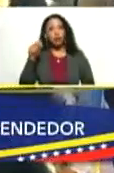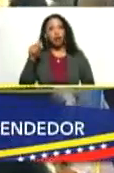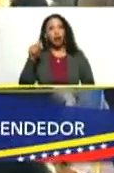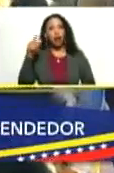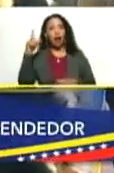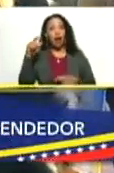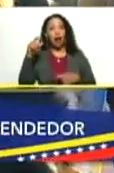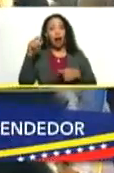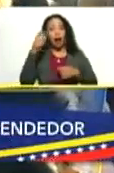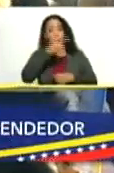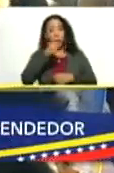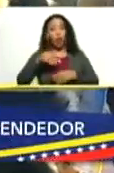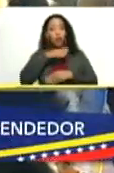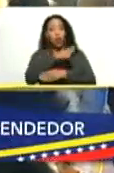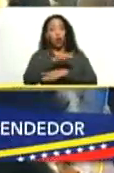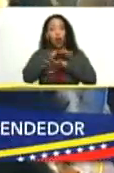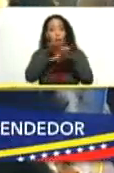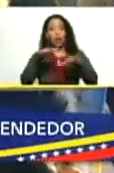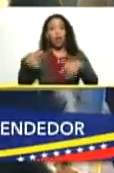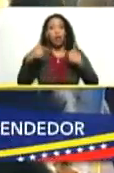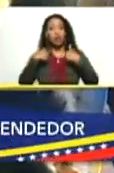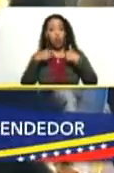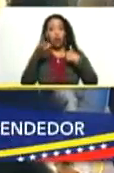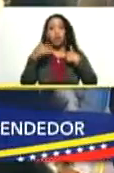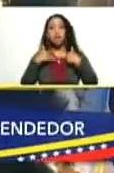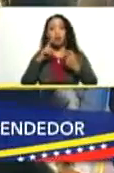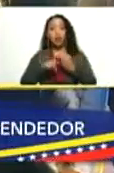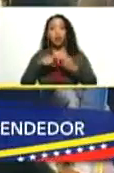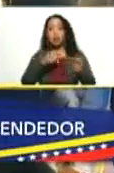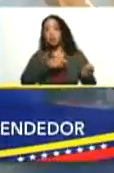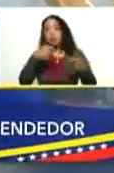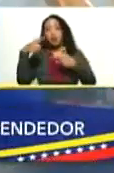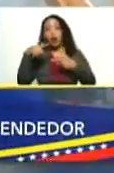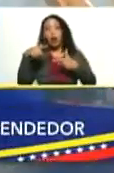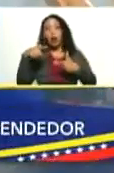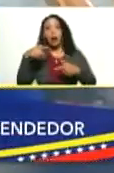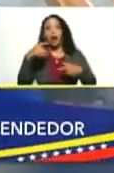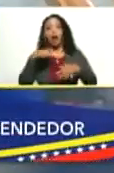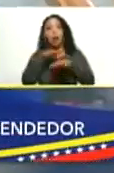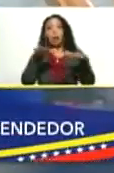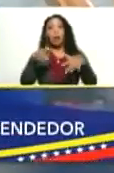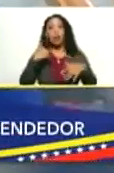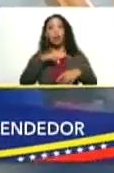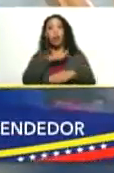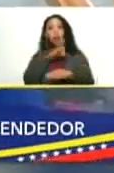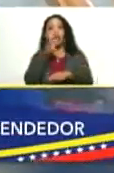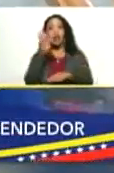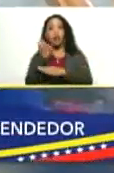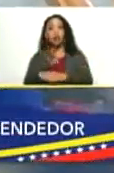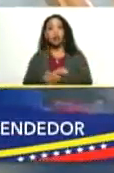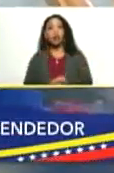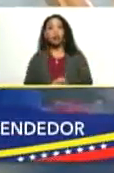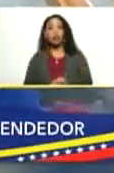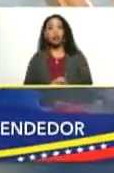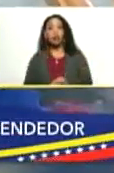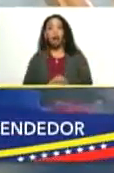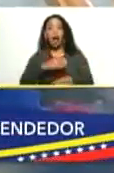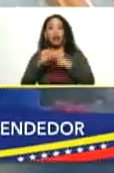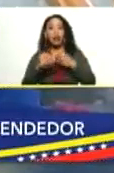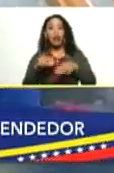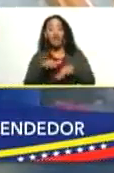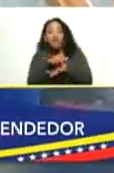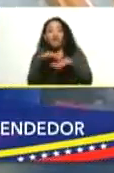un bañito. Me incluyo. Me llevé a Silita para la playa. Estuvimos dándonos unos